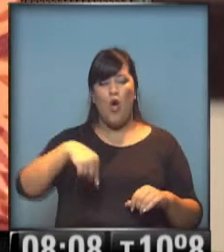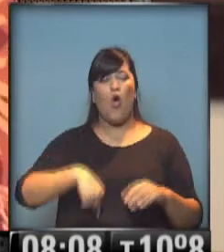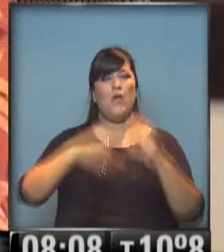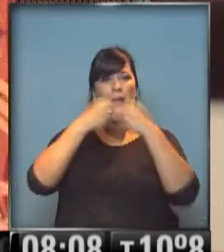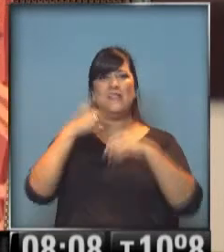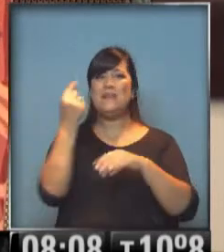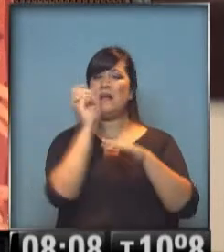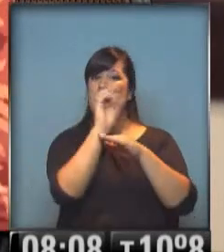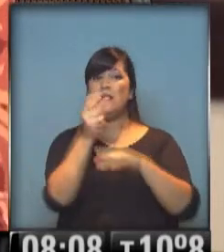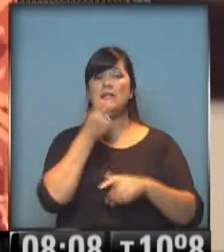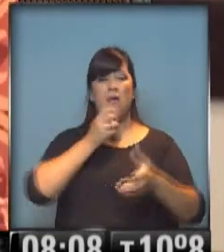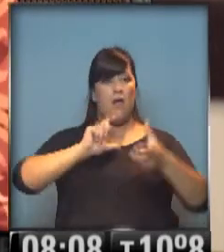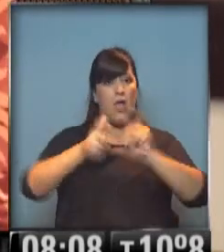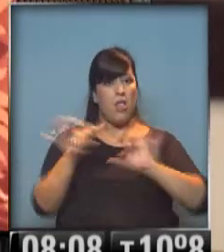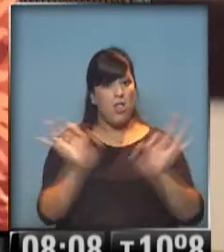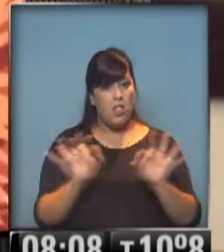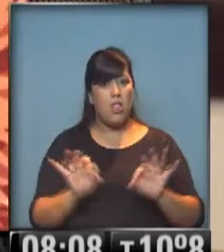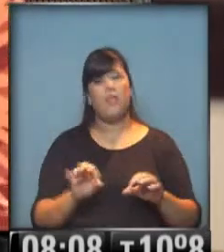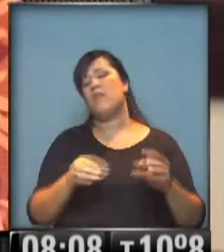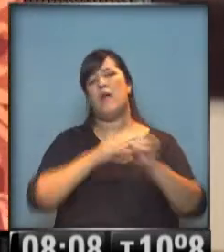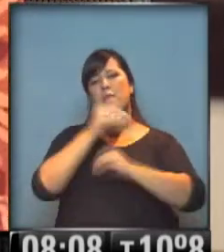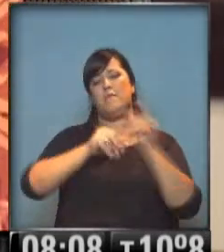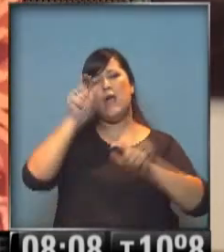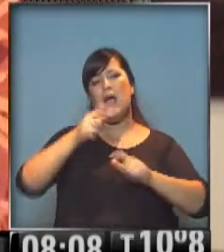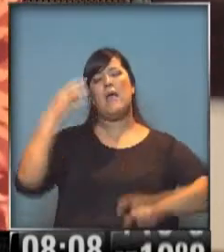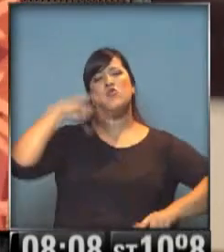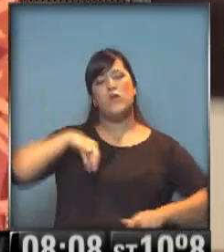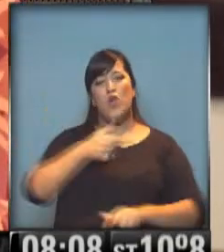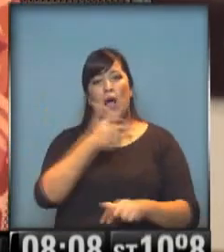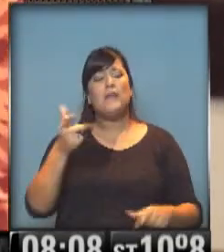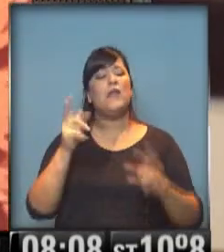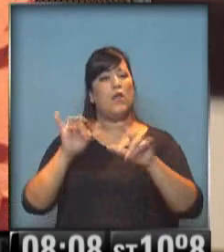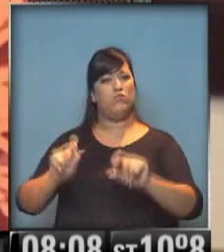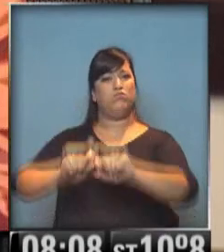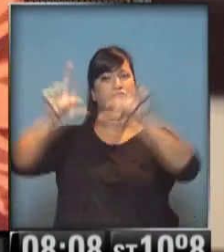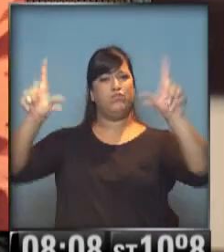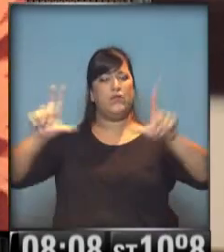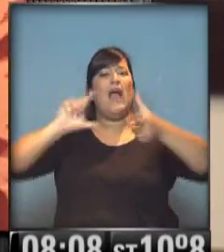deposita sino autorizó los datos de miembro de familia a la cantidad de sueldo entra a la página anses y tiene que actualizar sus datos